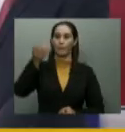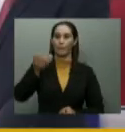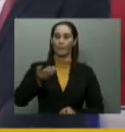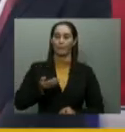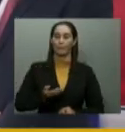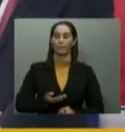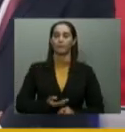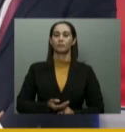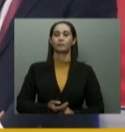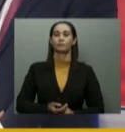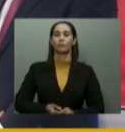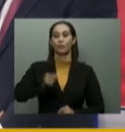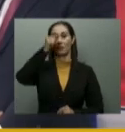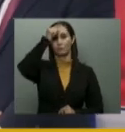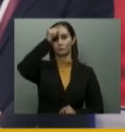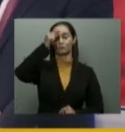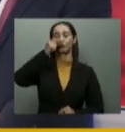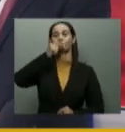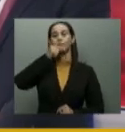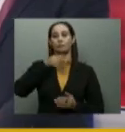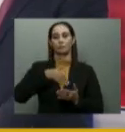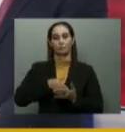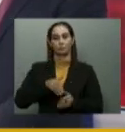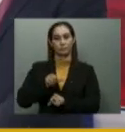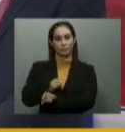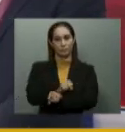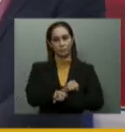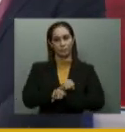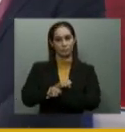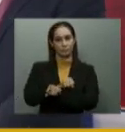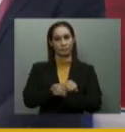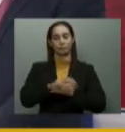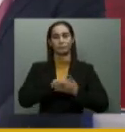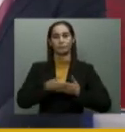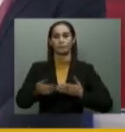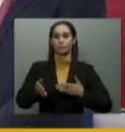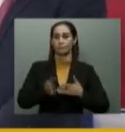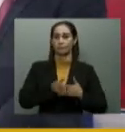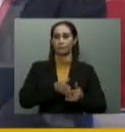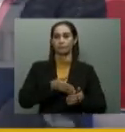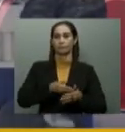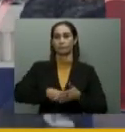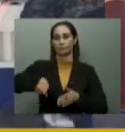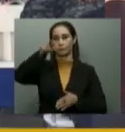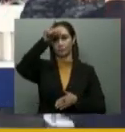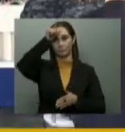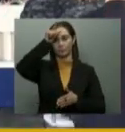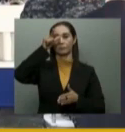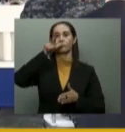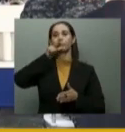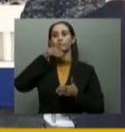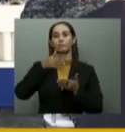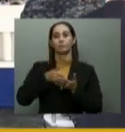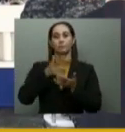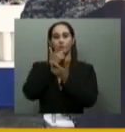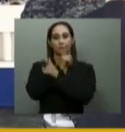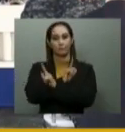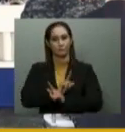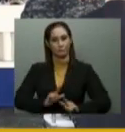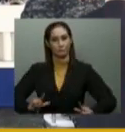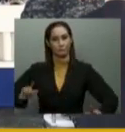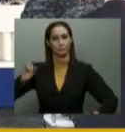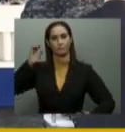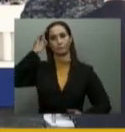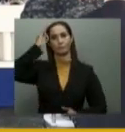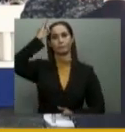las videograbadoras sino con todo esto que ya se ha hablado acá que supuestamente va a estar y que nosotros lo hemos conversado el nivel de